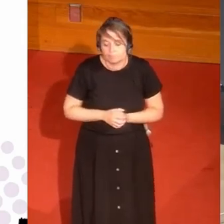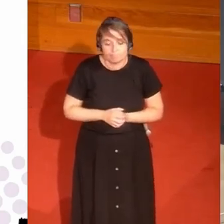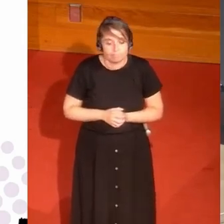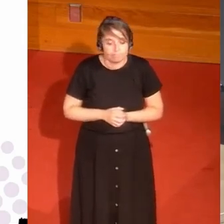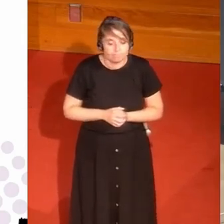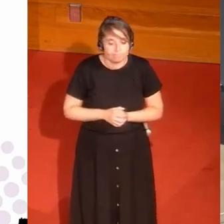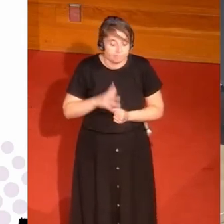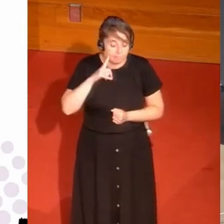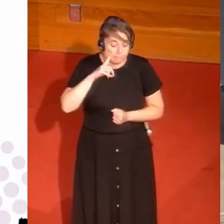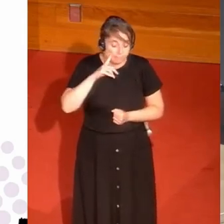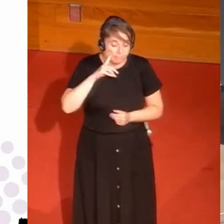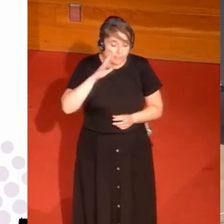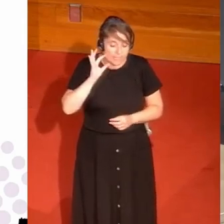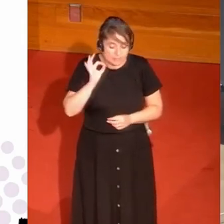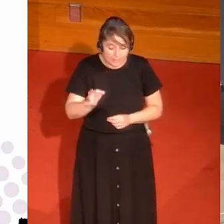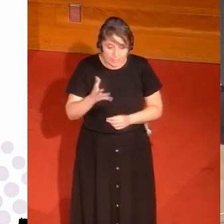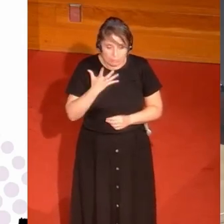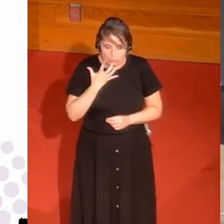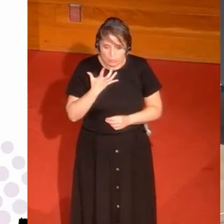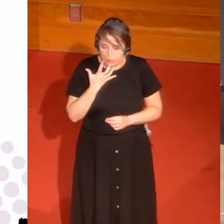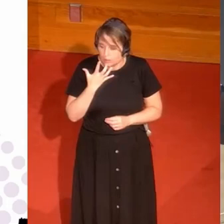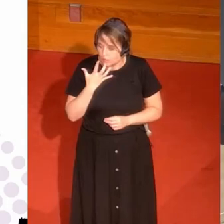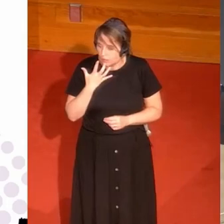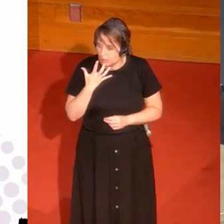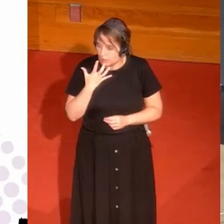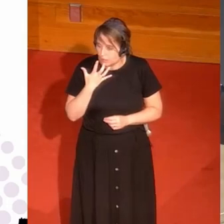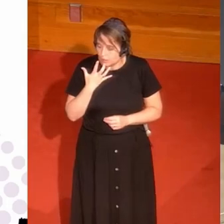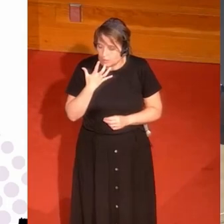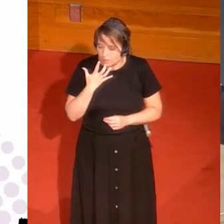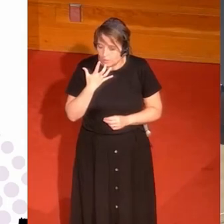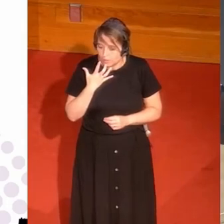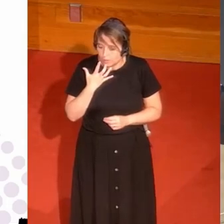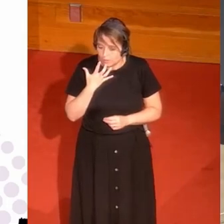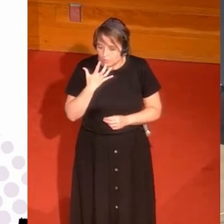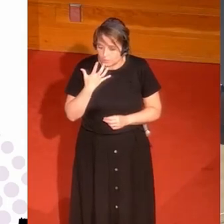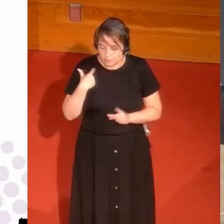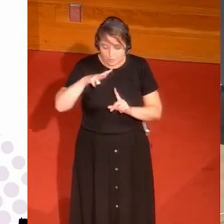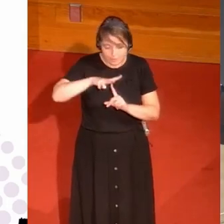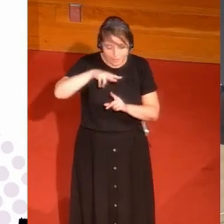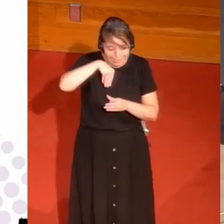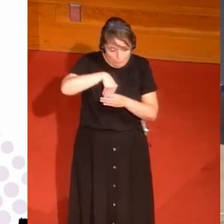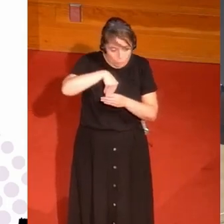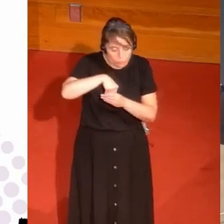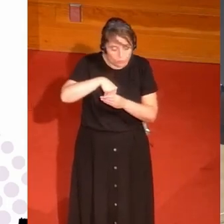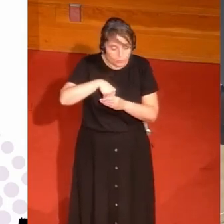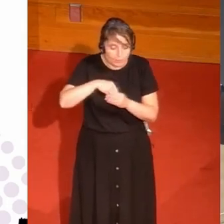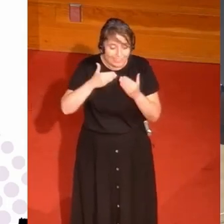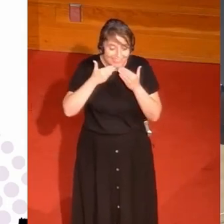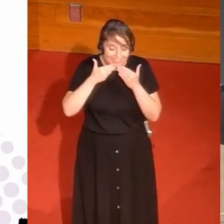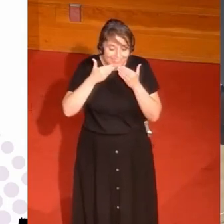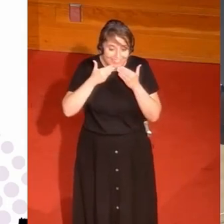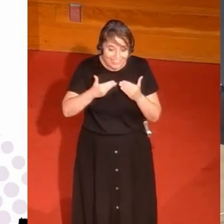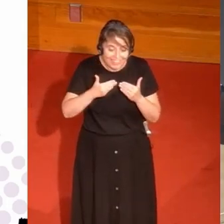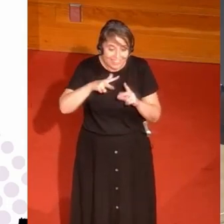toda una serie de por ejemplo Ya estando dentro del ente eh agradezco que que por lo menos en